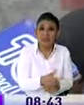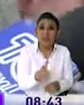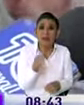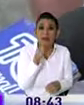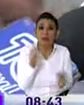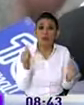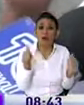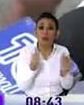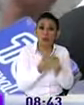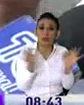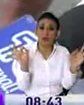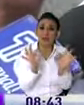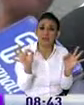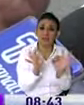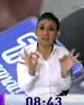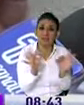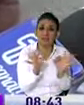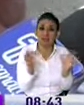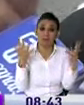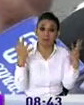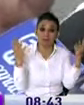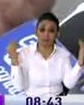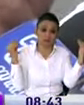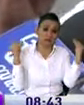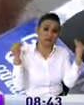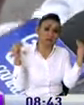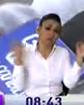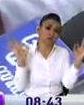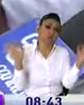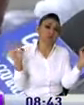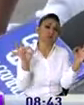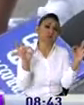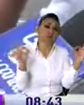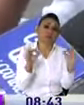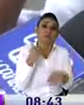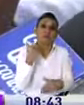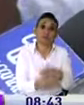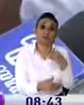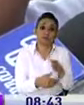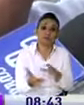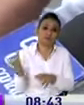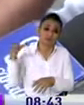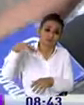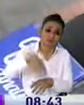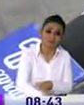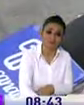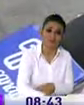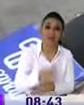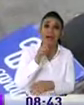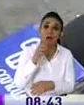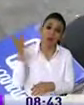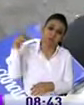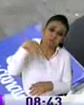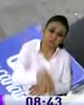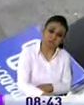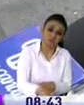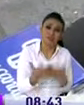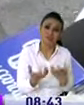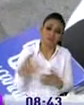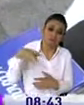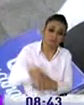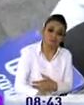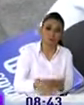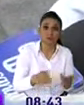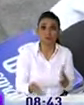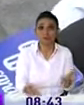corriente, esto le pusieron corriente en las manos, todo este, y después lo hundieron, dicen, en una tina de agua, que lo querían ahogar en esa